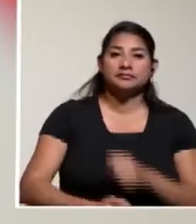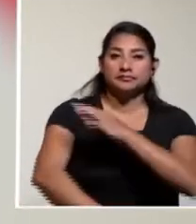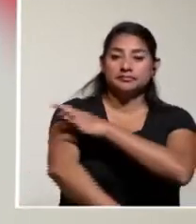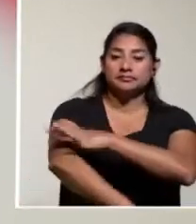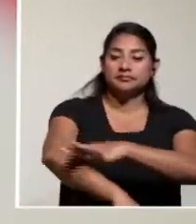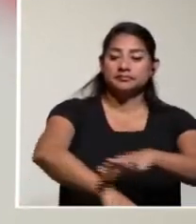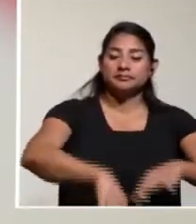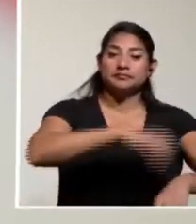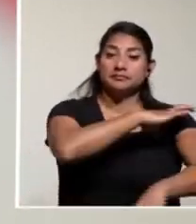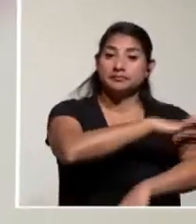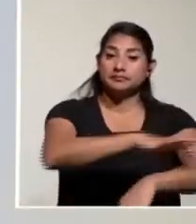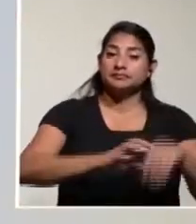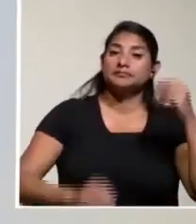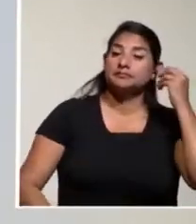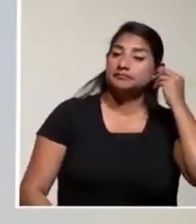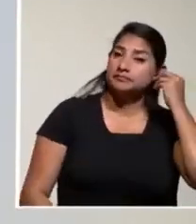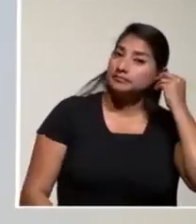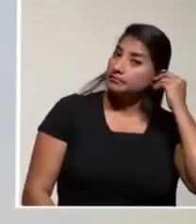Arms.